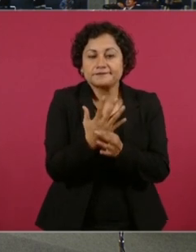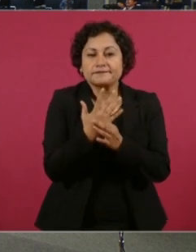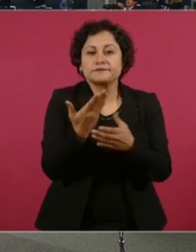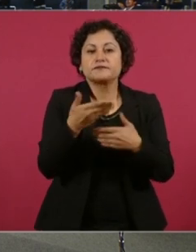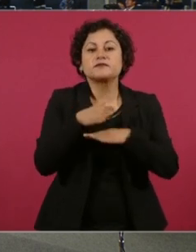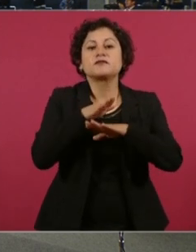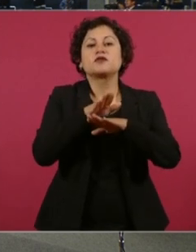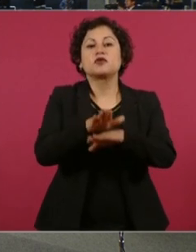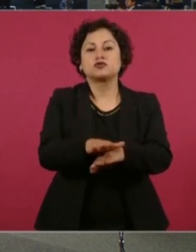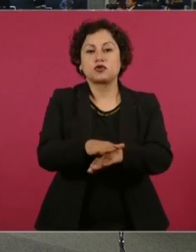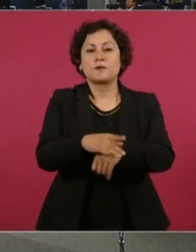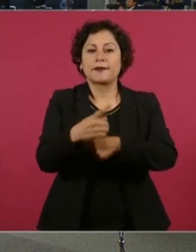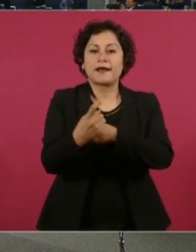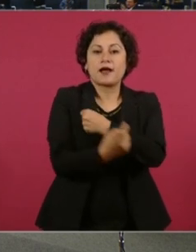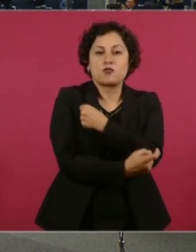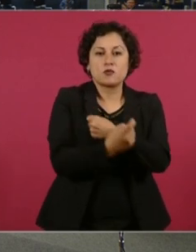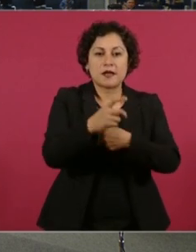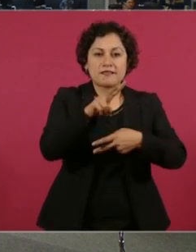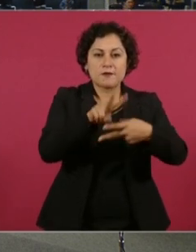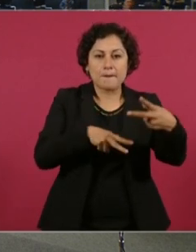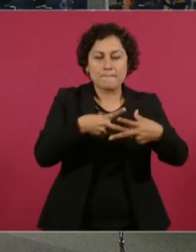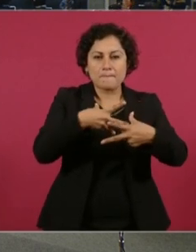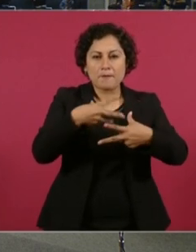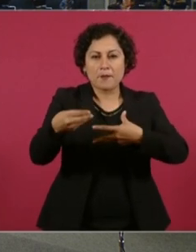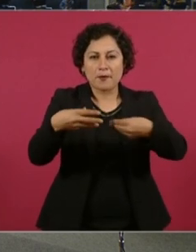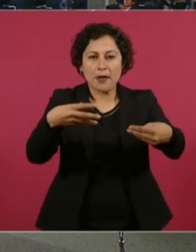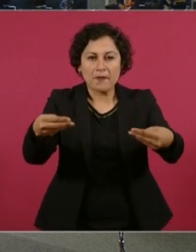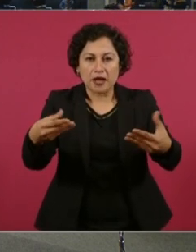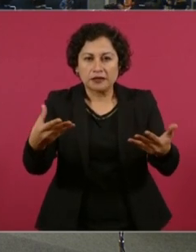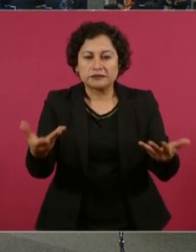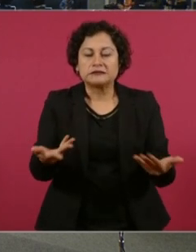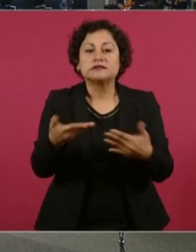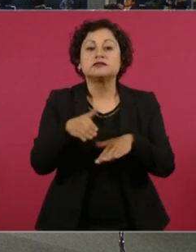uso de bots, sobre estas campañas,